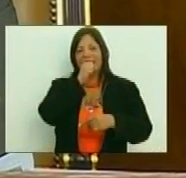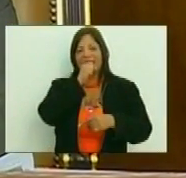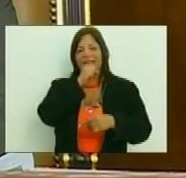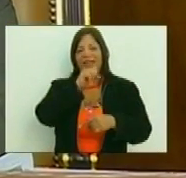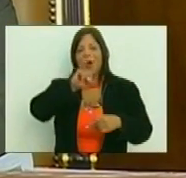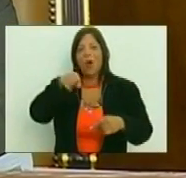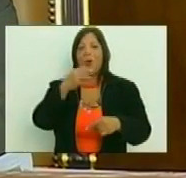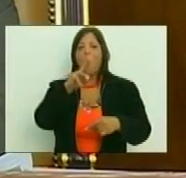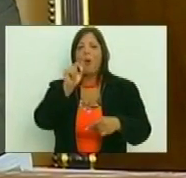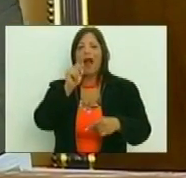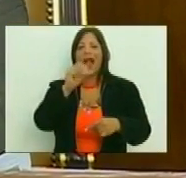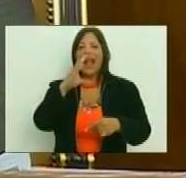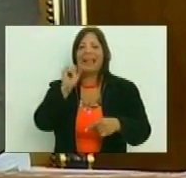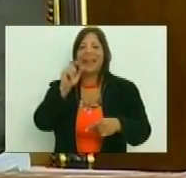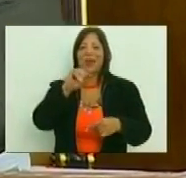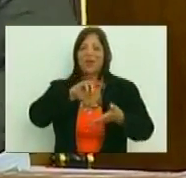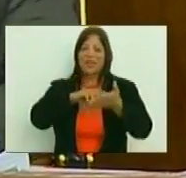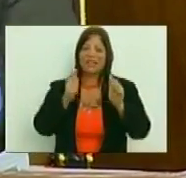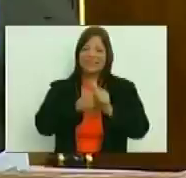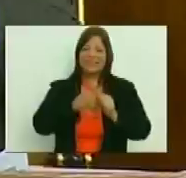Juan Francisco Escalona.